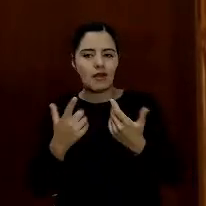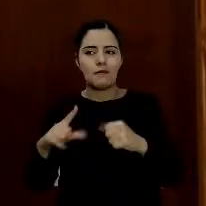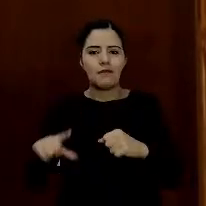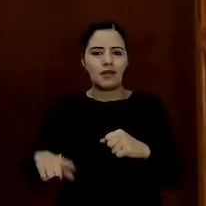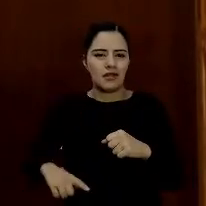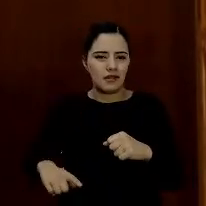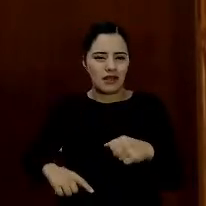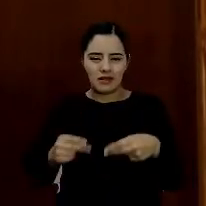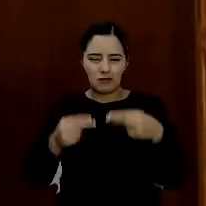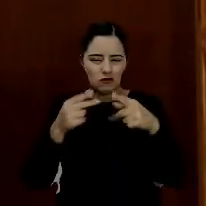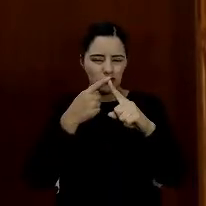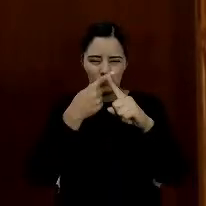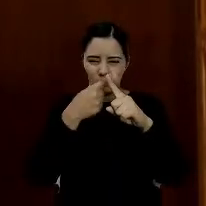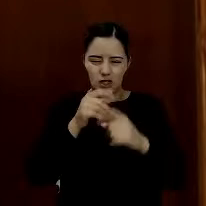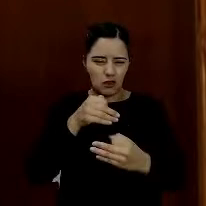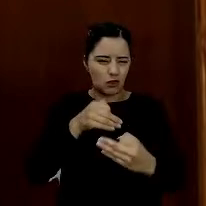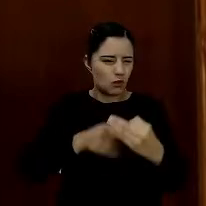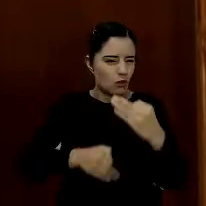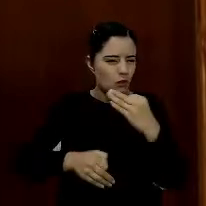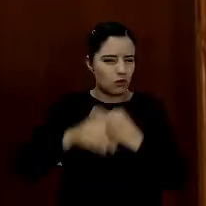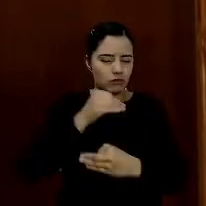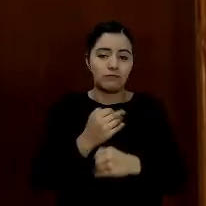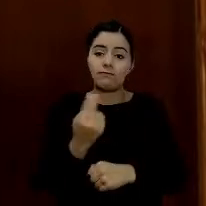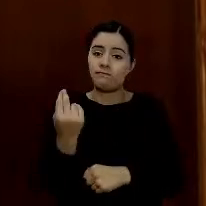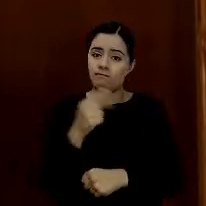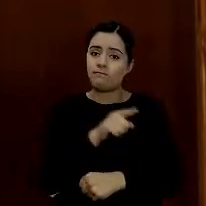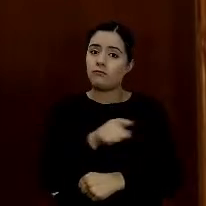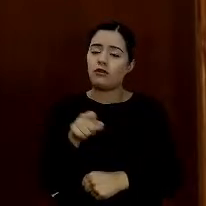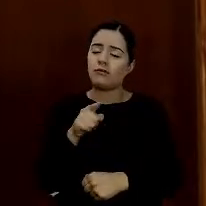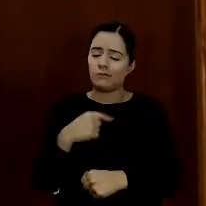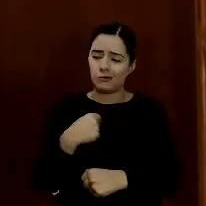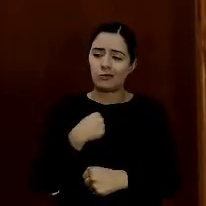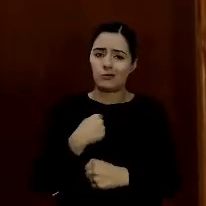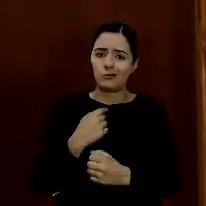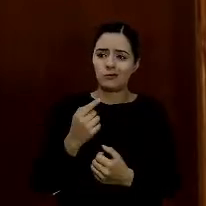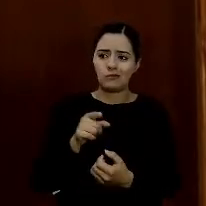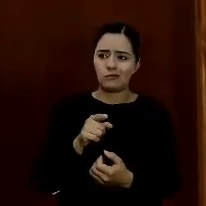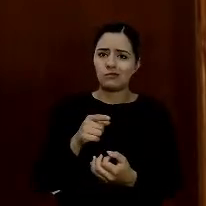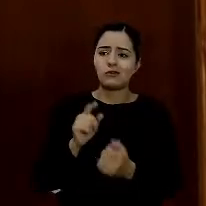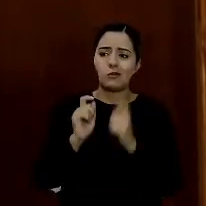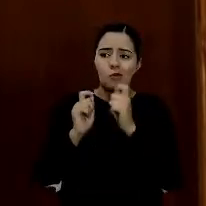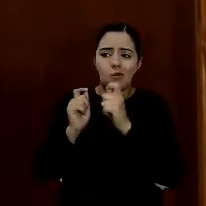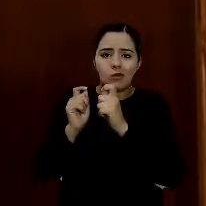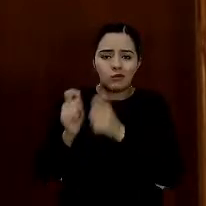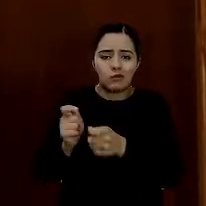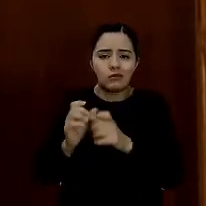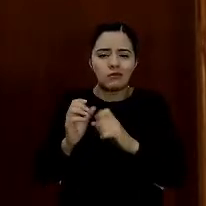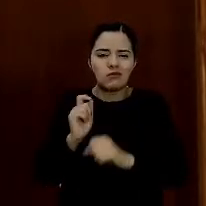debemos abocarnos a cuidarla, restaurarla y ser